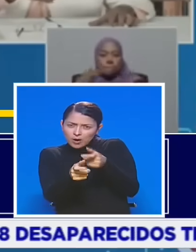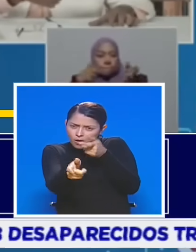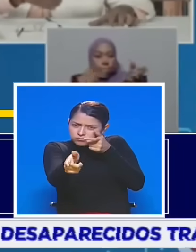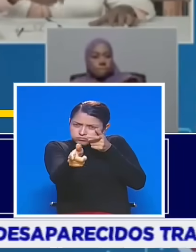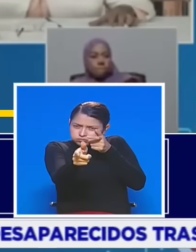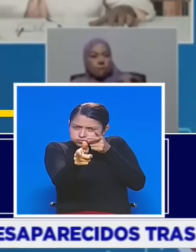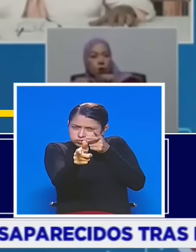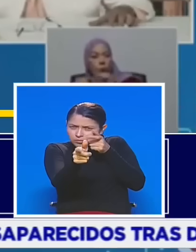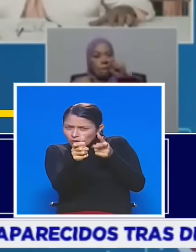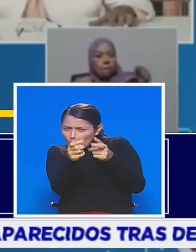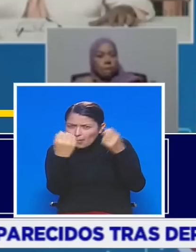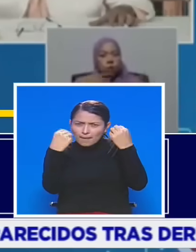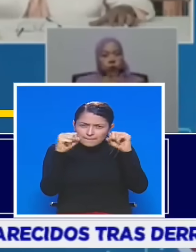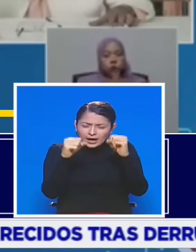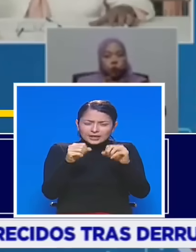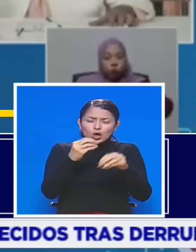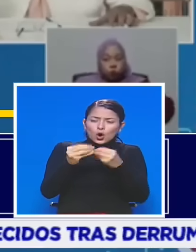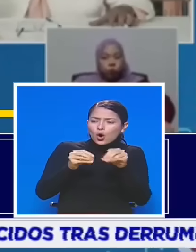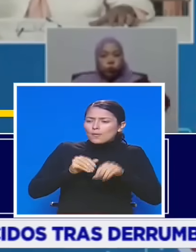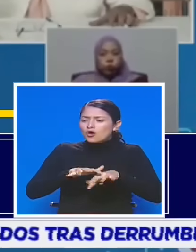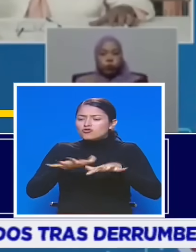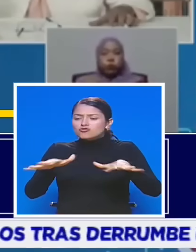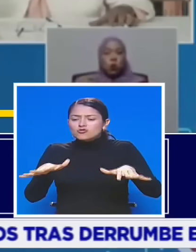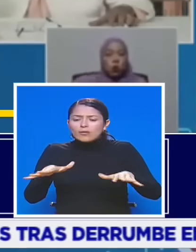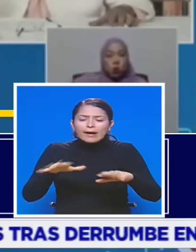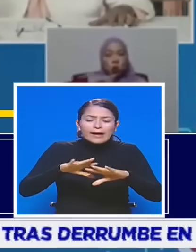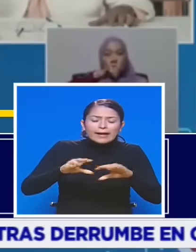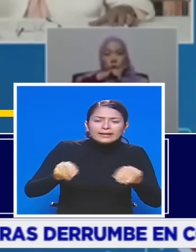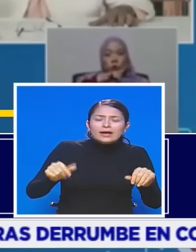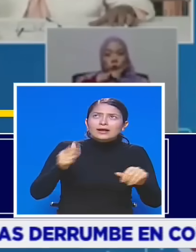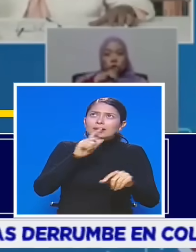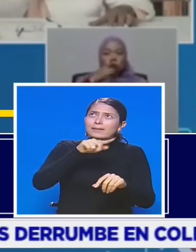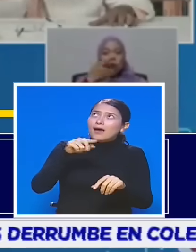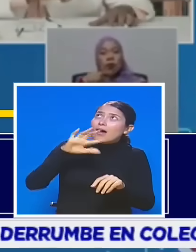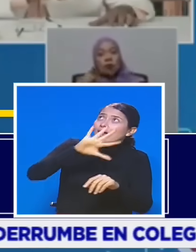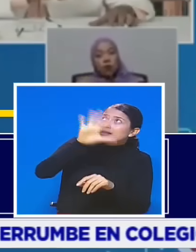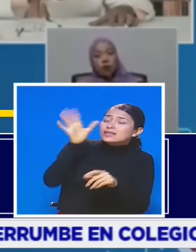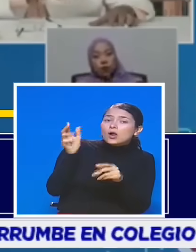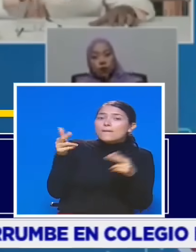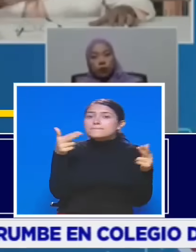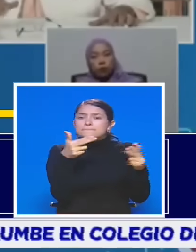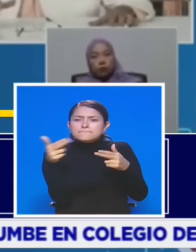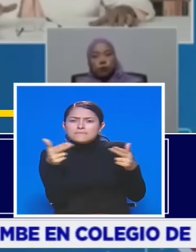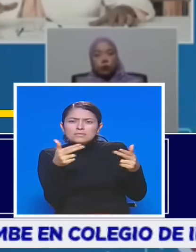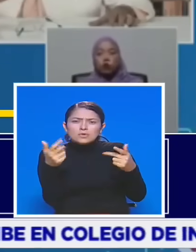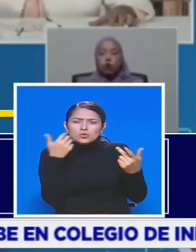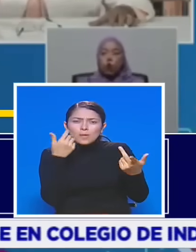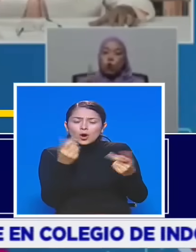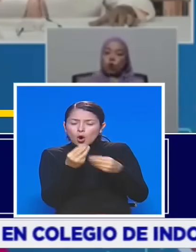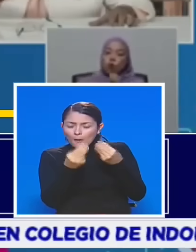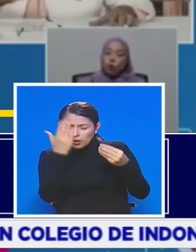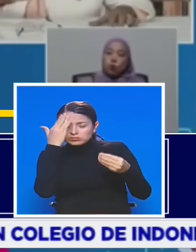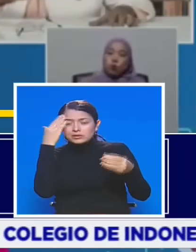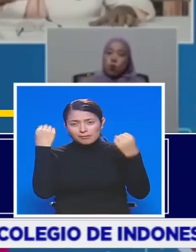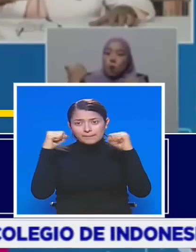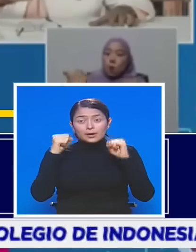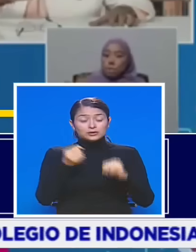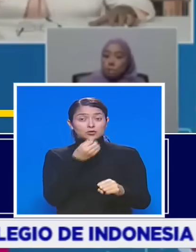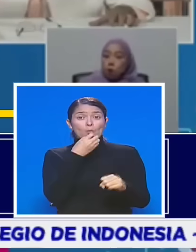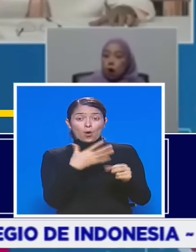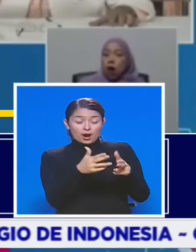la capacidad de cobertura terrestre, aérea, pim, pim, pim, pim, pum, pa, con los equipos que tenemos, que son